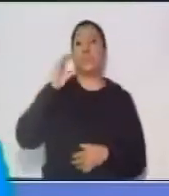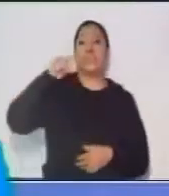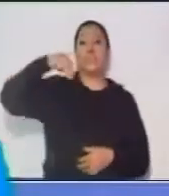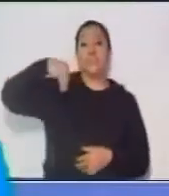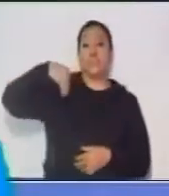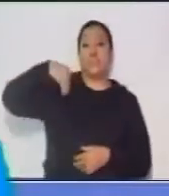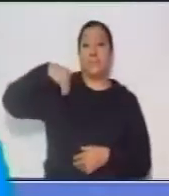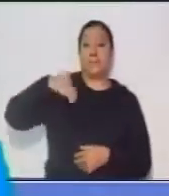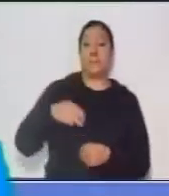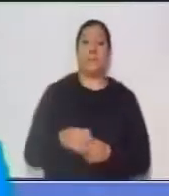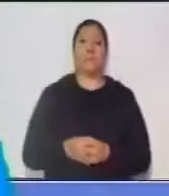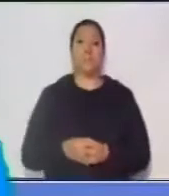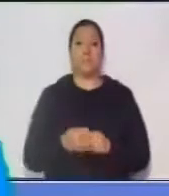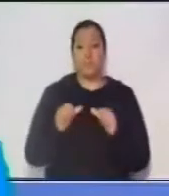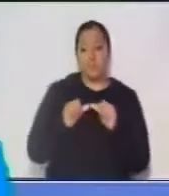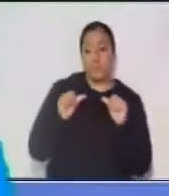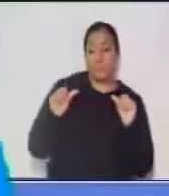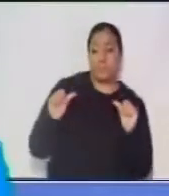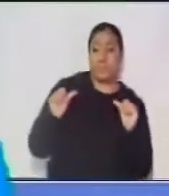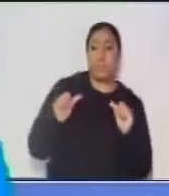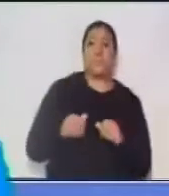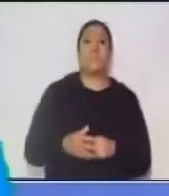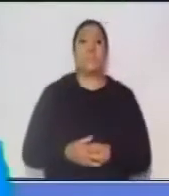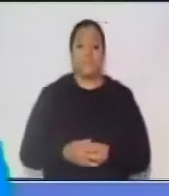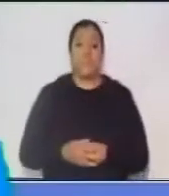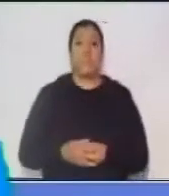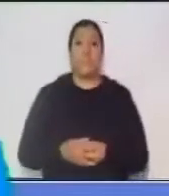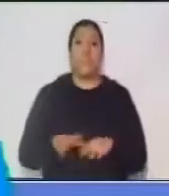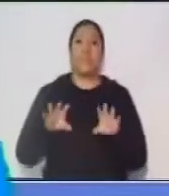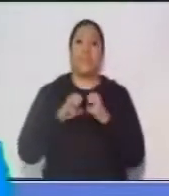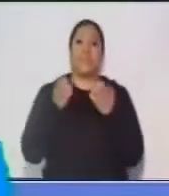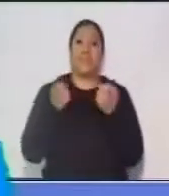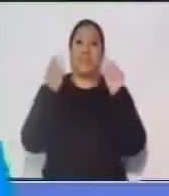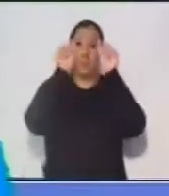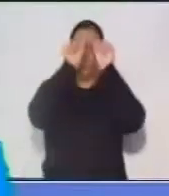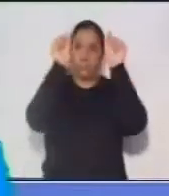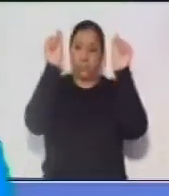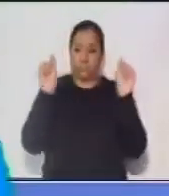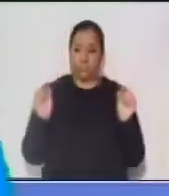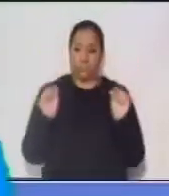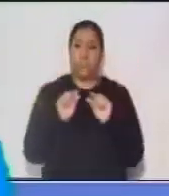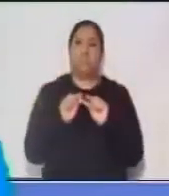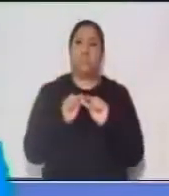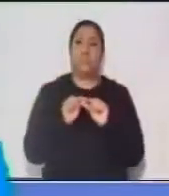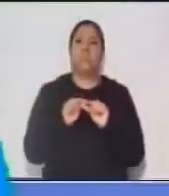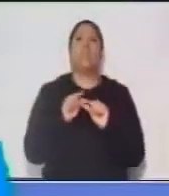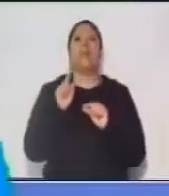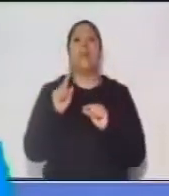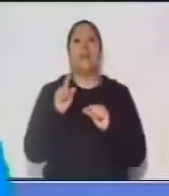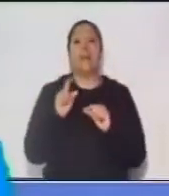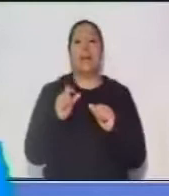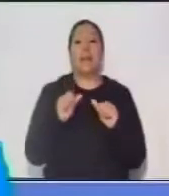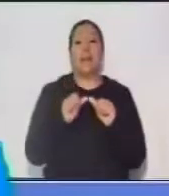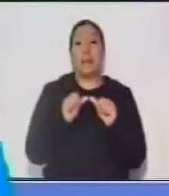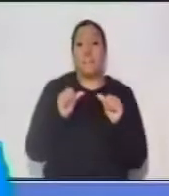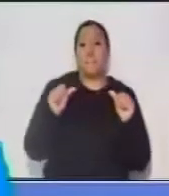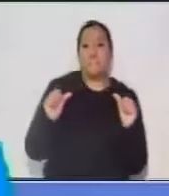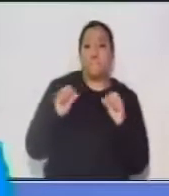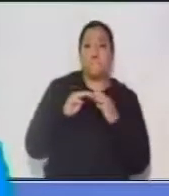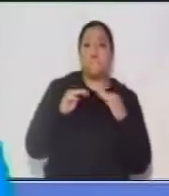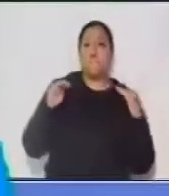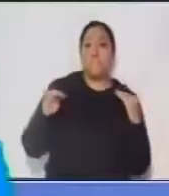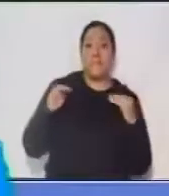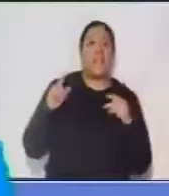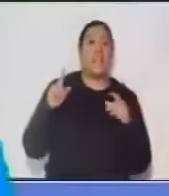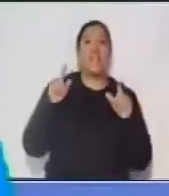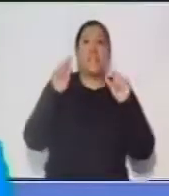centímetros de longitud. Entonces, el perímetro es la medida de todas las longitudes